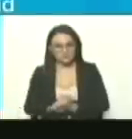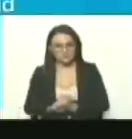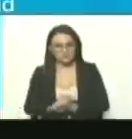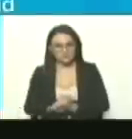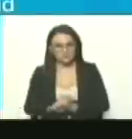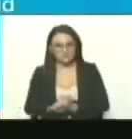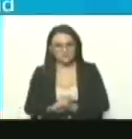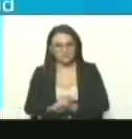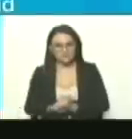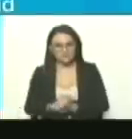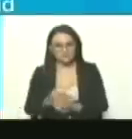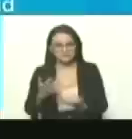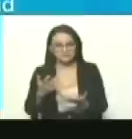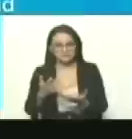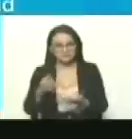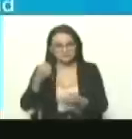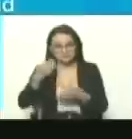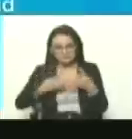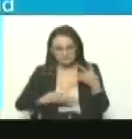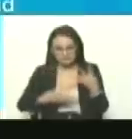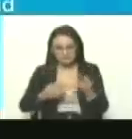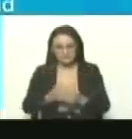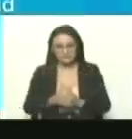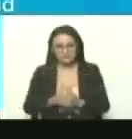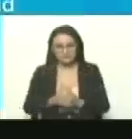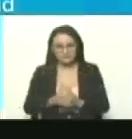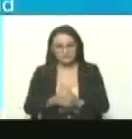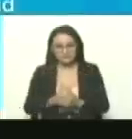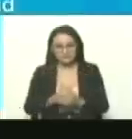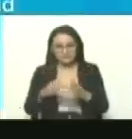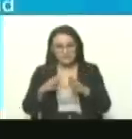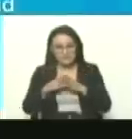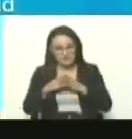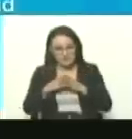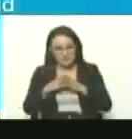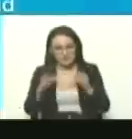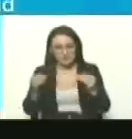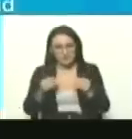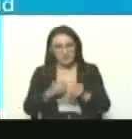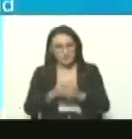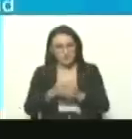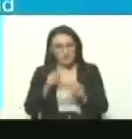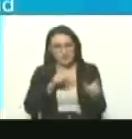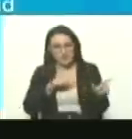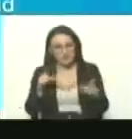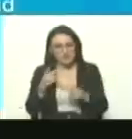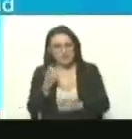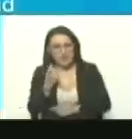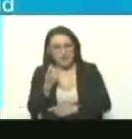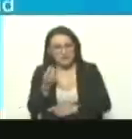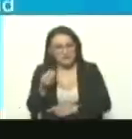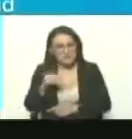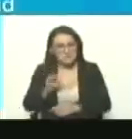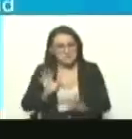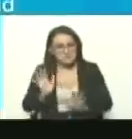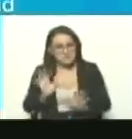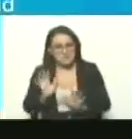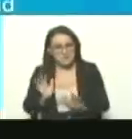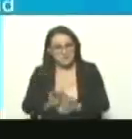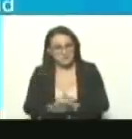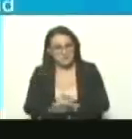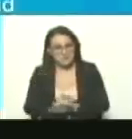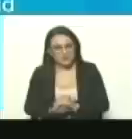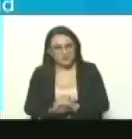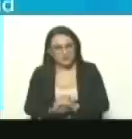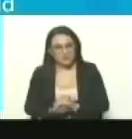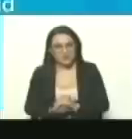pabellón, laboratorios, están todos los aparatos, lo que falta nada más es